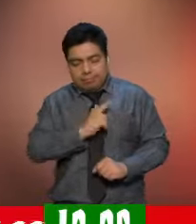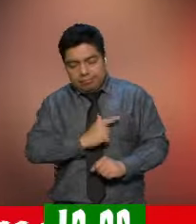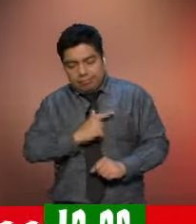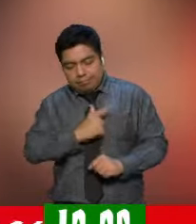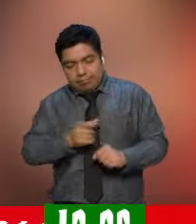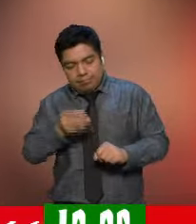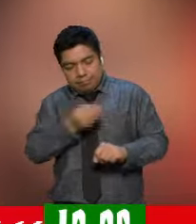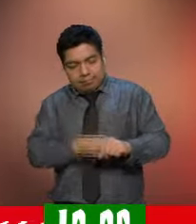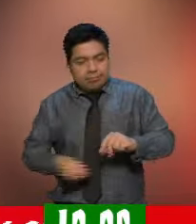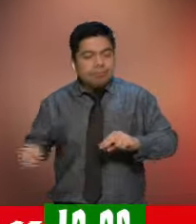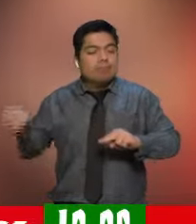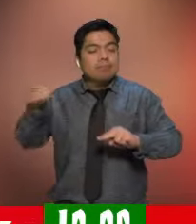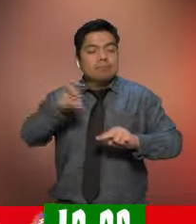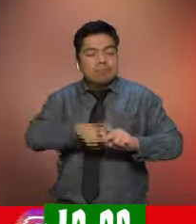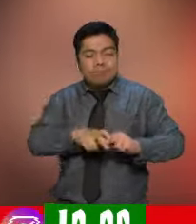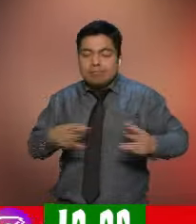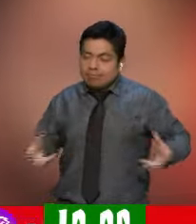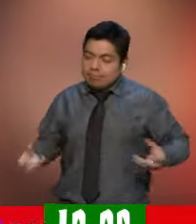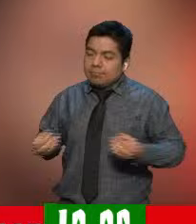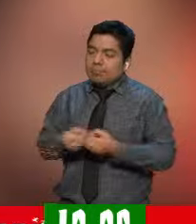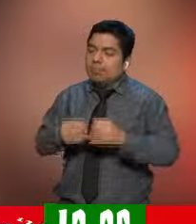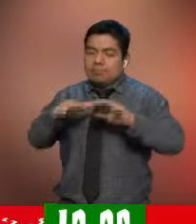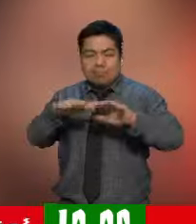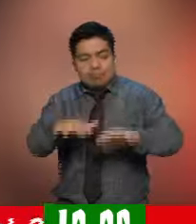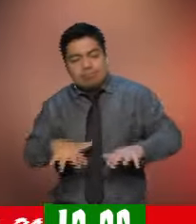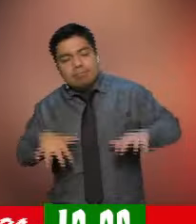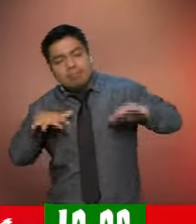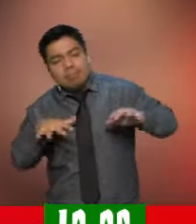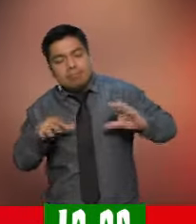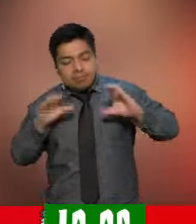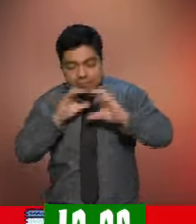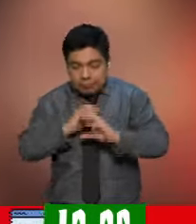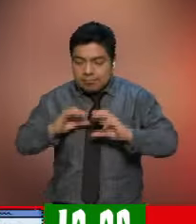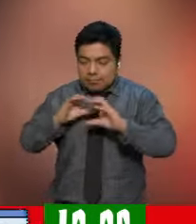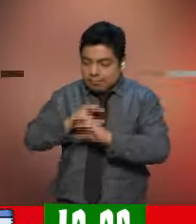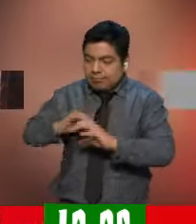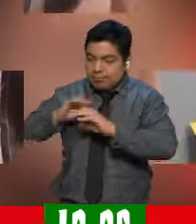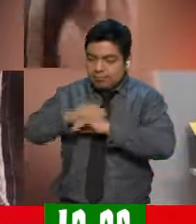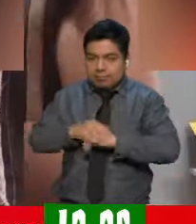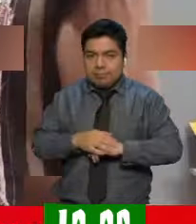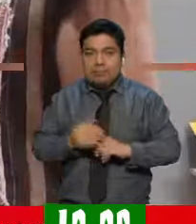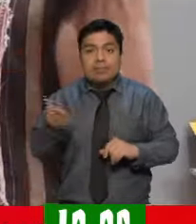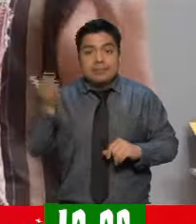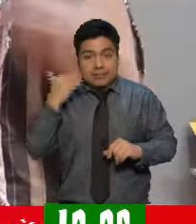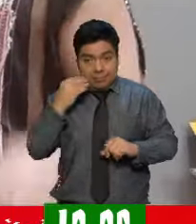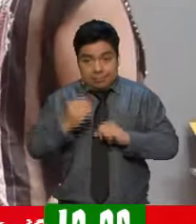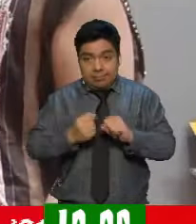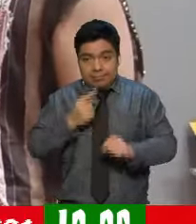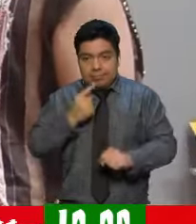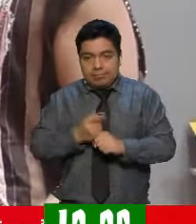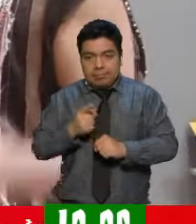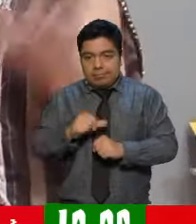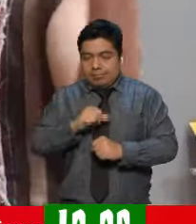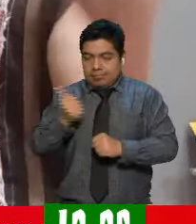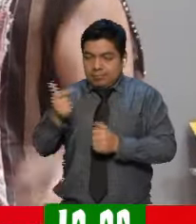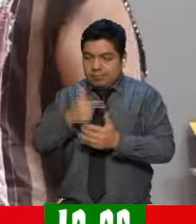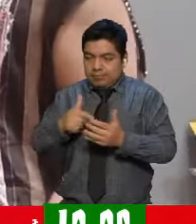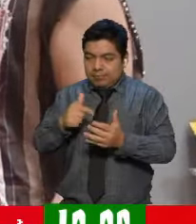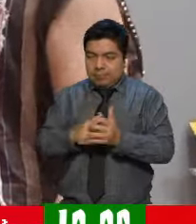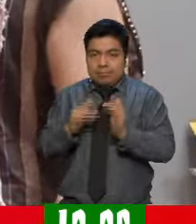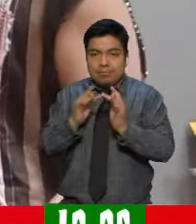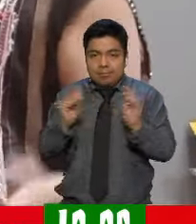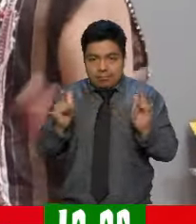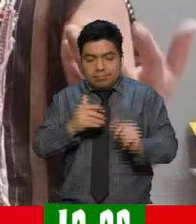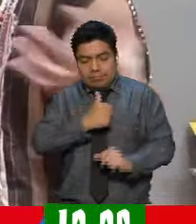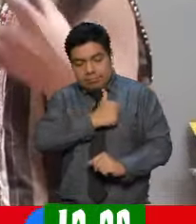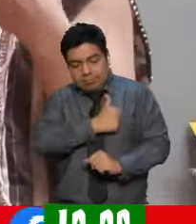subir ahí, ¿no? A compartir con la banda y justo, pues hemos tenido oportunidad de salir a otros lados, ¿no? A Francia, a